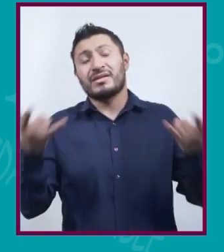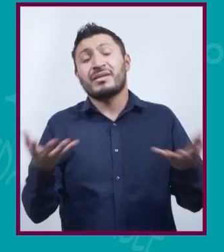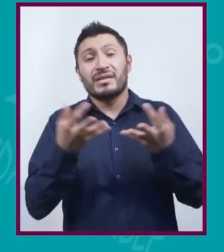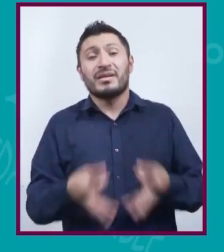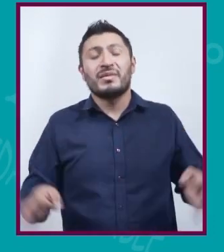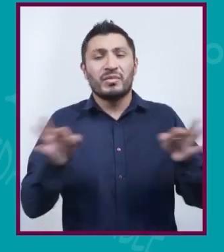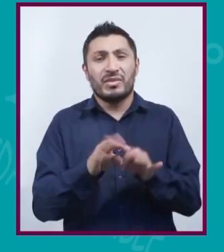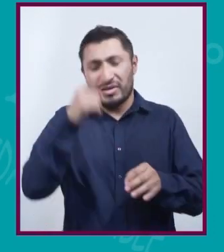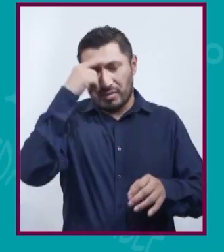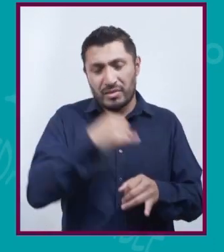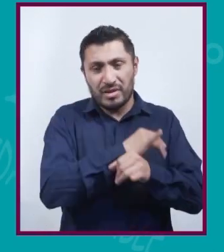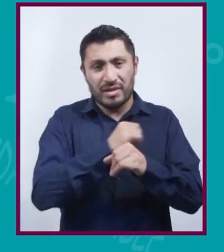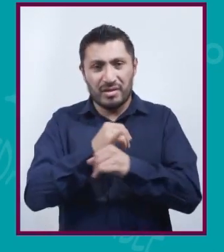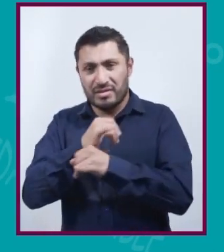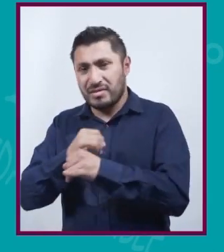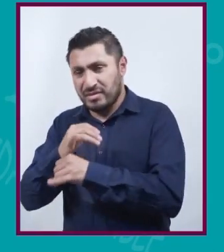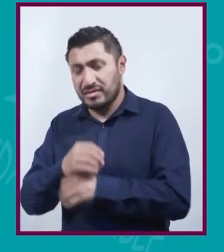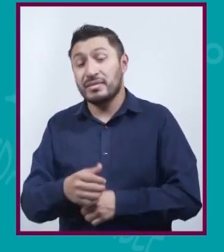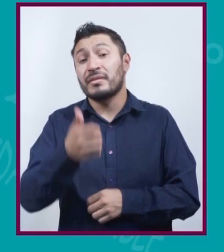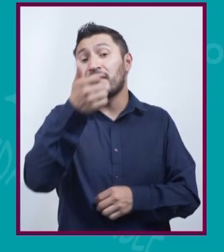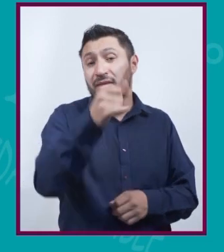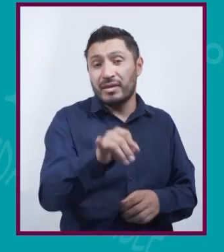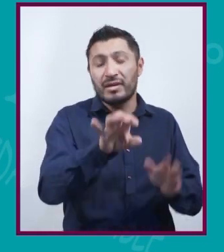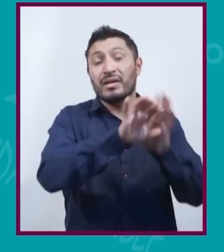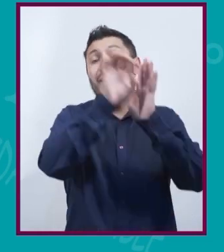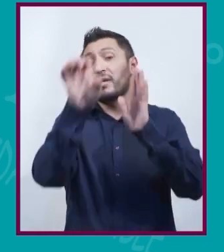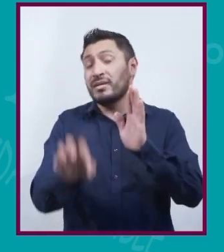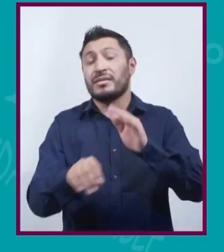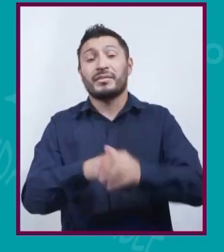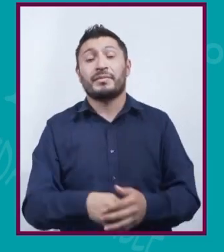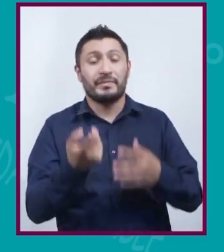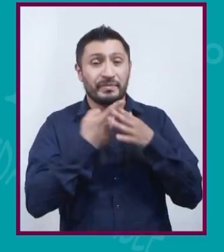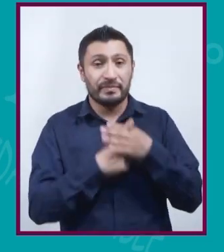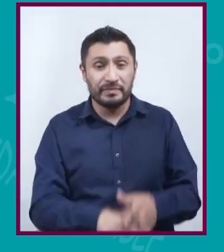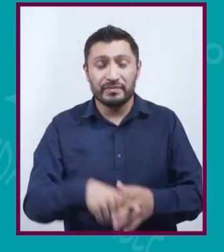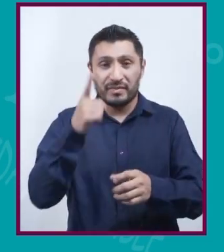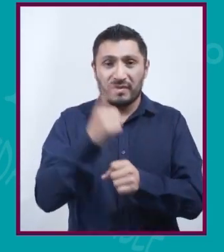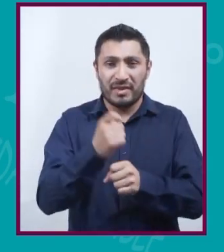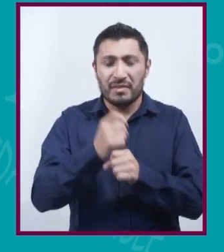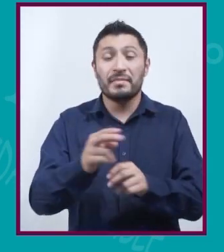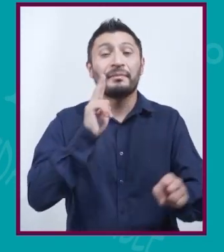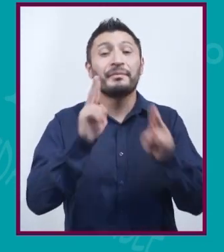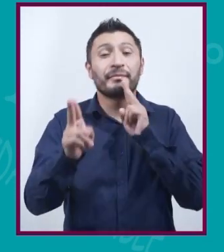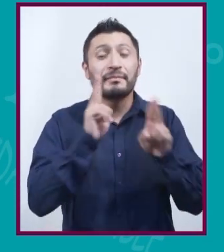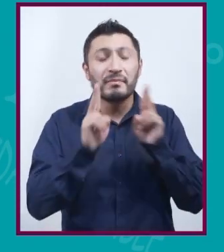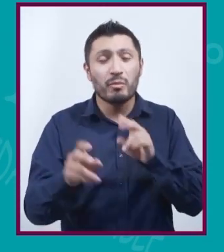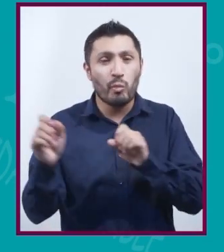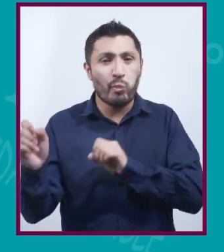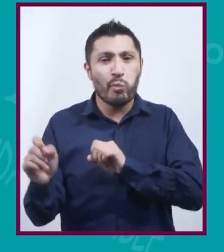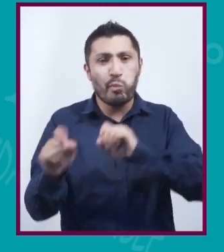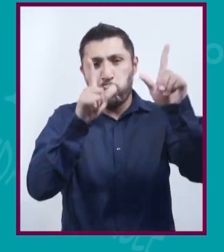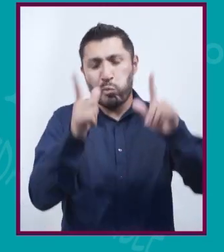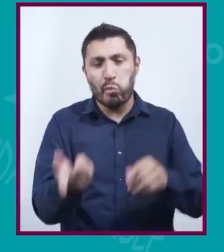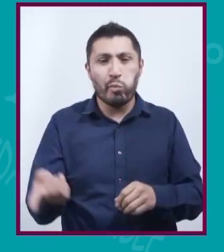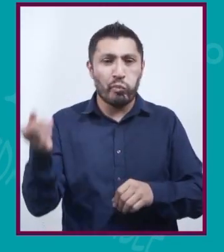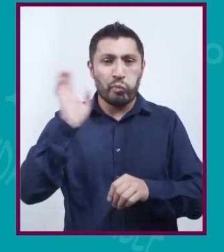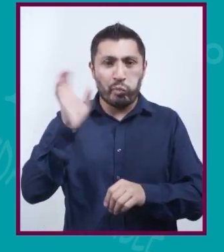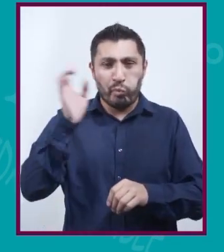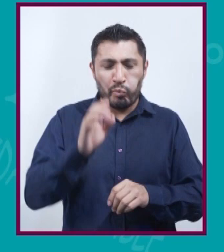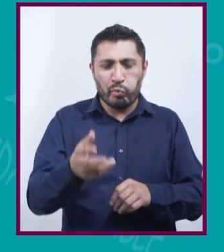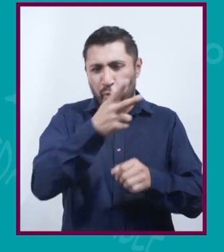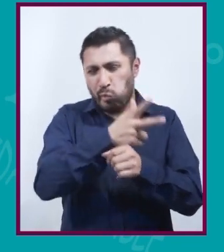investigación. Así fue, por ejemplo, que surgieron los primeros noticiarios que se transmitían durante las funciones